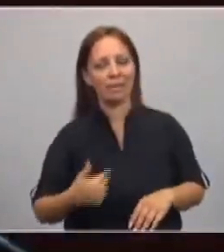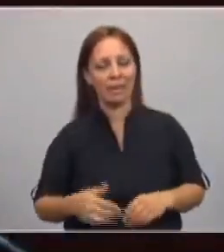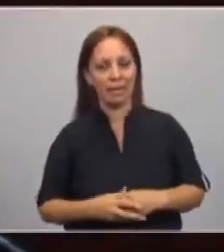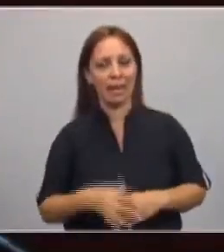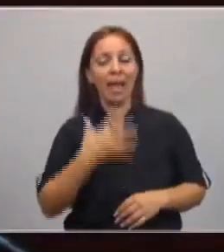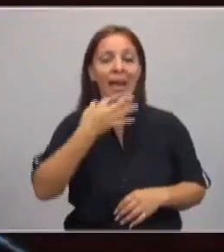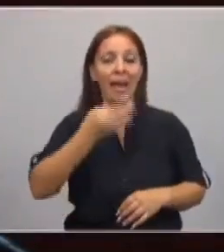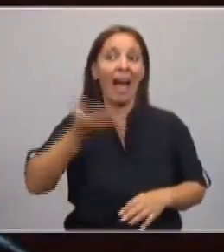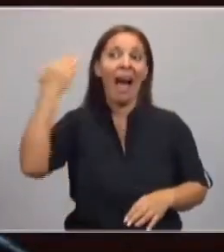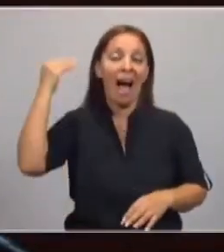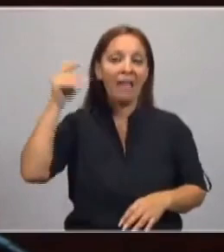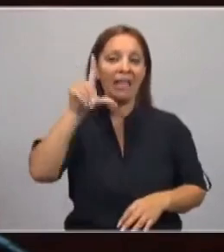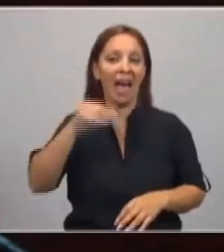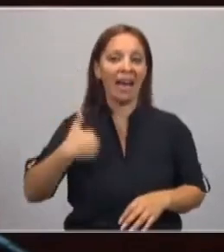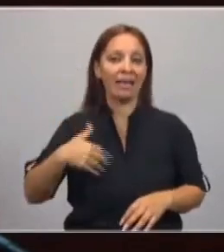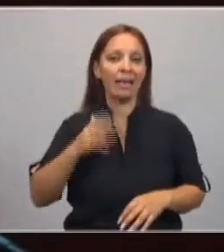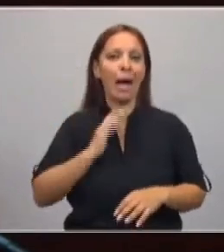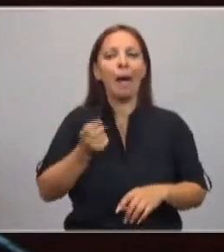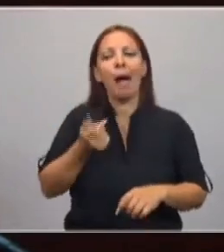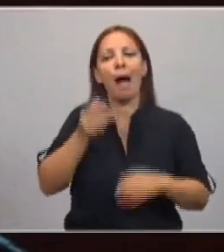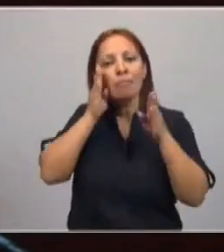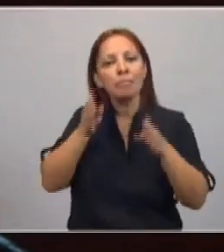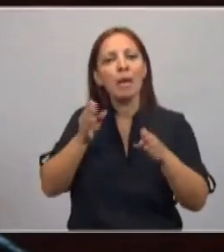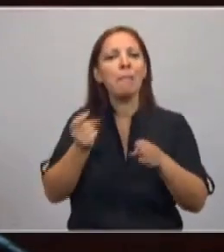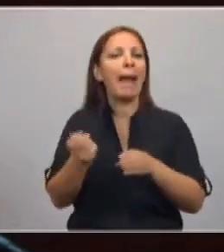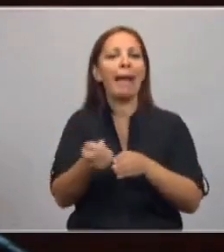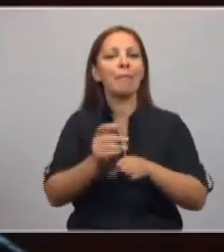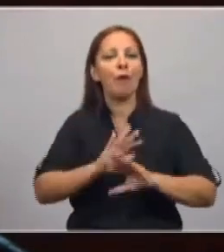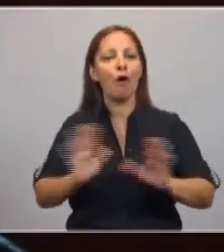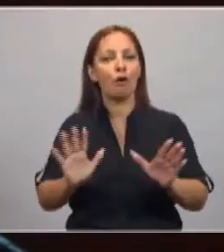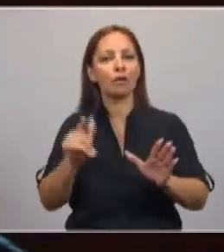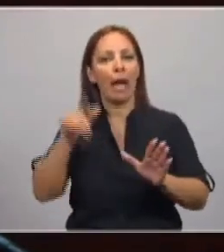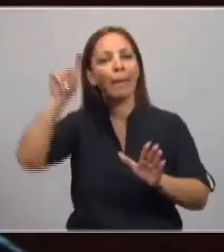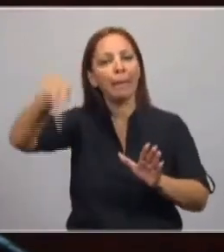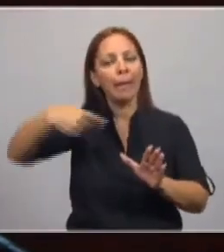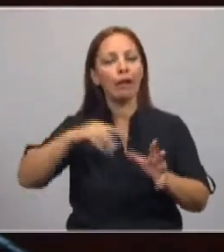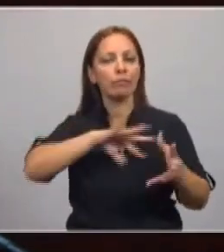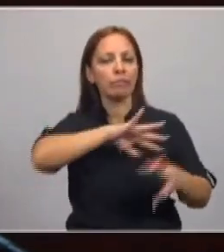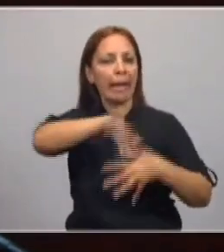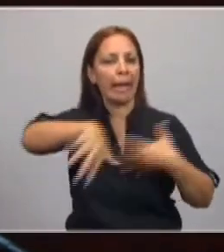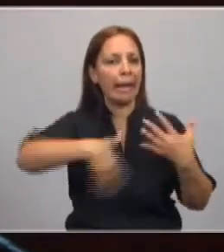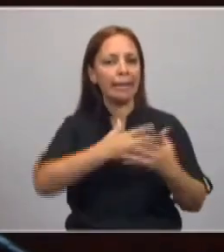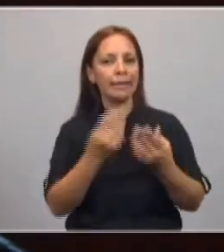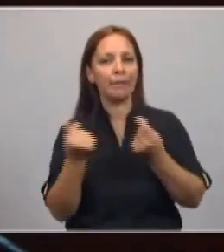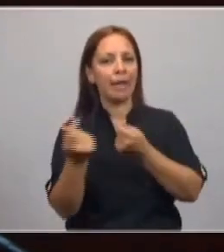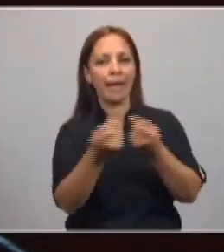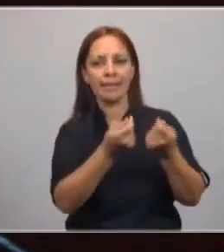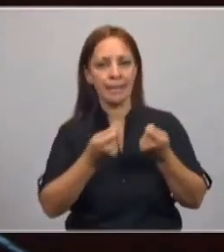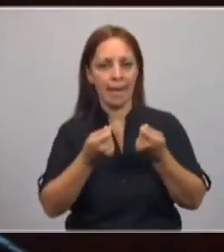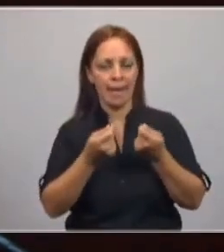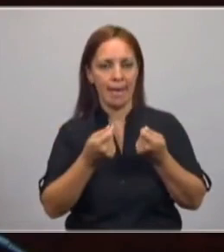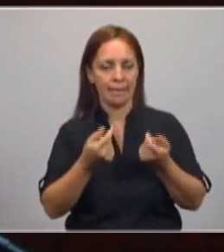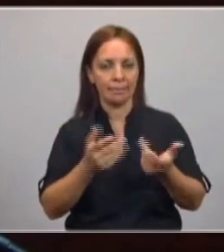pocos que se sobreendeudaba y que cayó en profundas crisis financieras. Hasta los próceres preferidos de